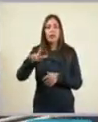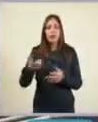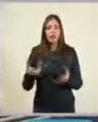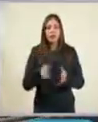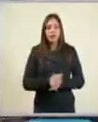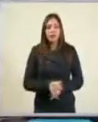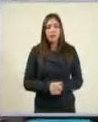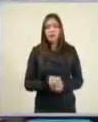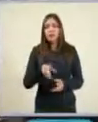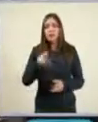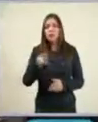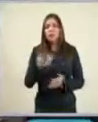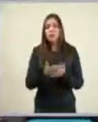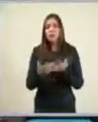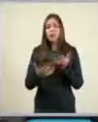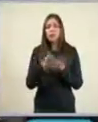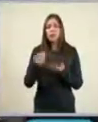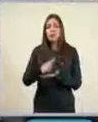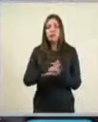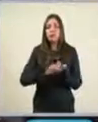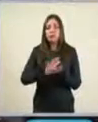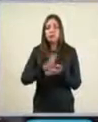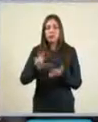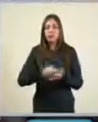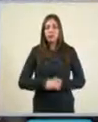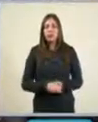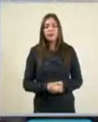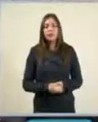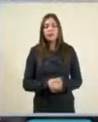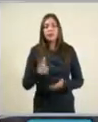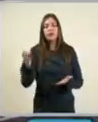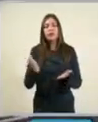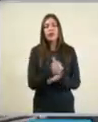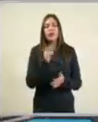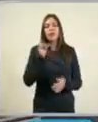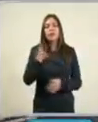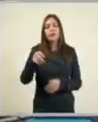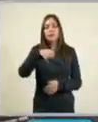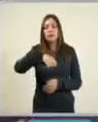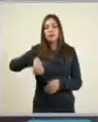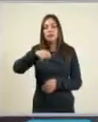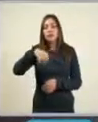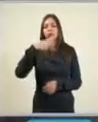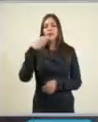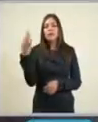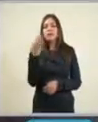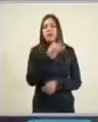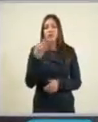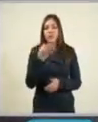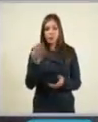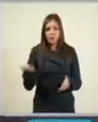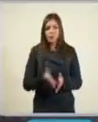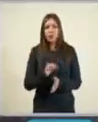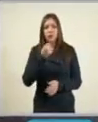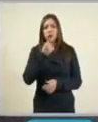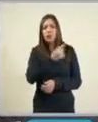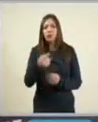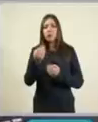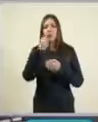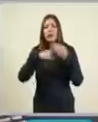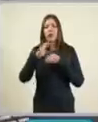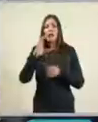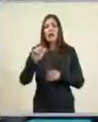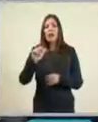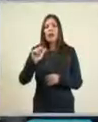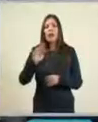no, porque Yo. yo traigo los dedos Taca, llenos de taca. masita. Ahí está, les gané ya. Oye, Ya pero no, es que una no, manera ya no. excelente, Ay, qué además, rico, chef. de que coman